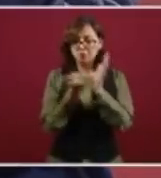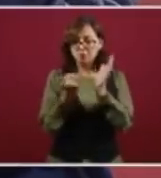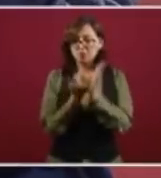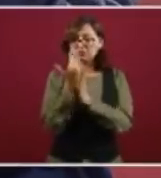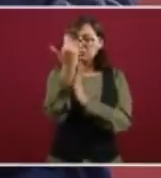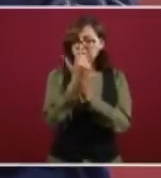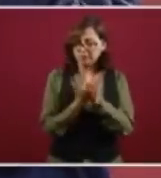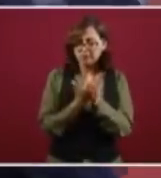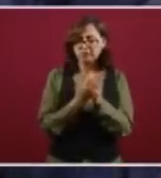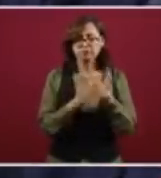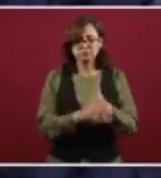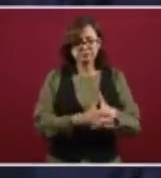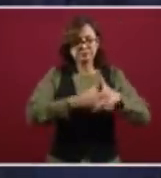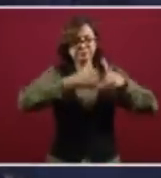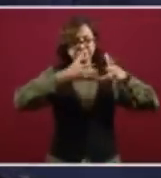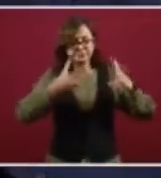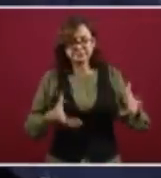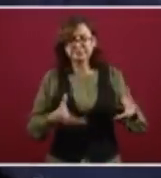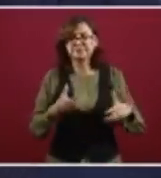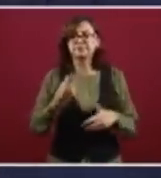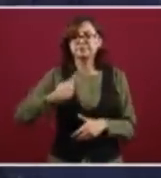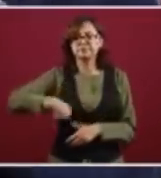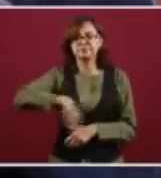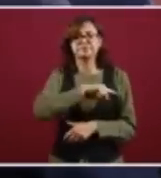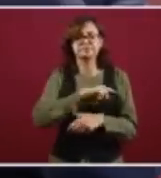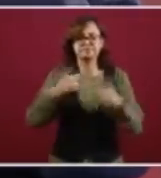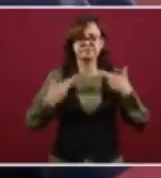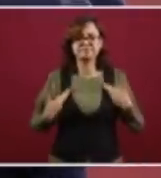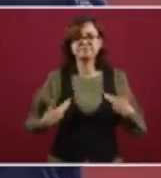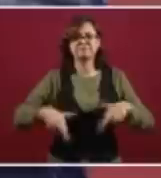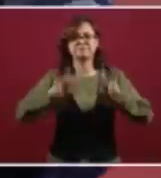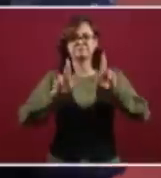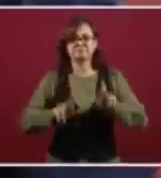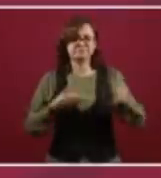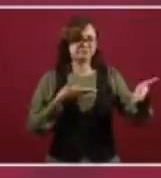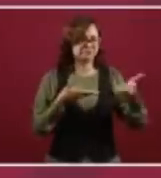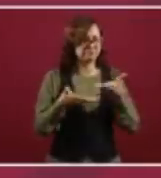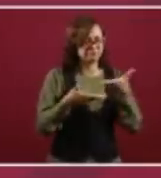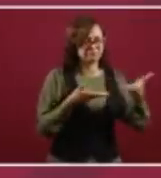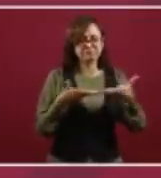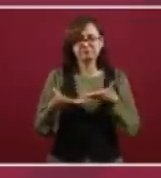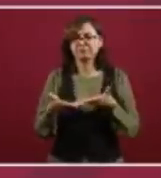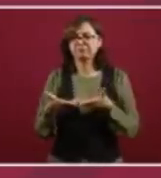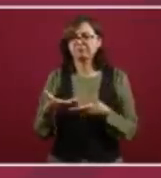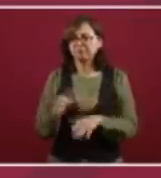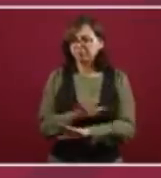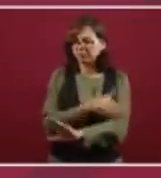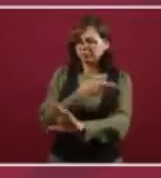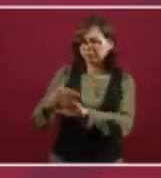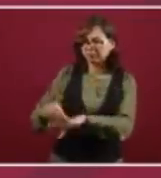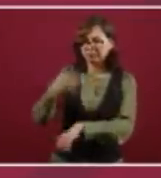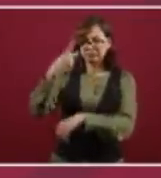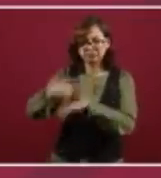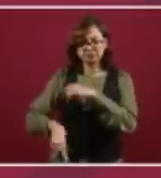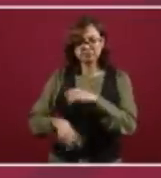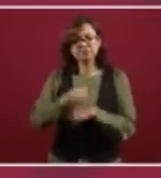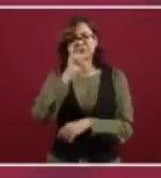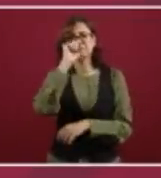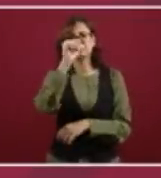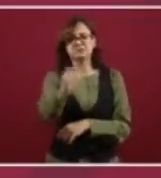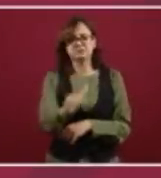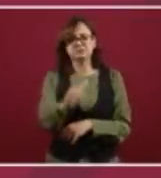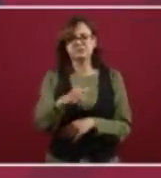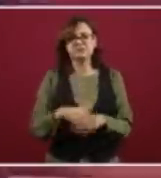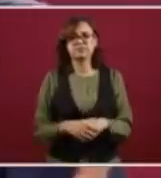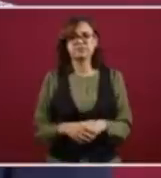Nosotros les representamos y no les vamos a perjudicar